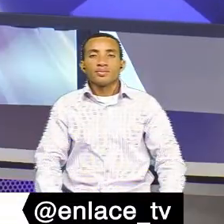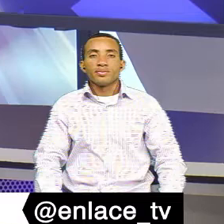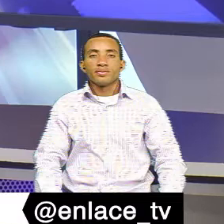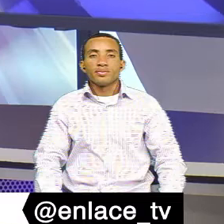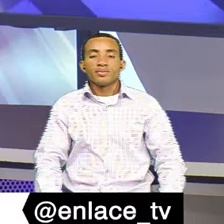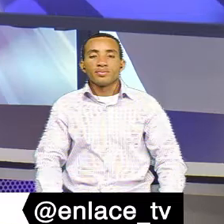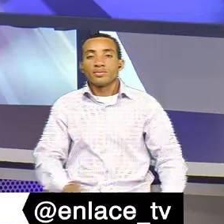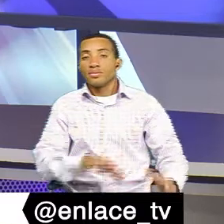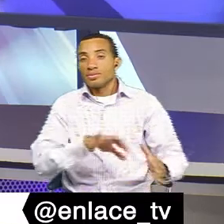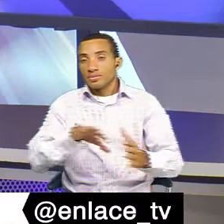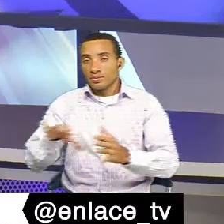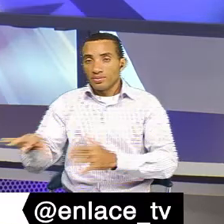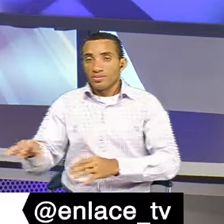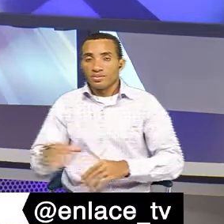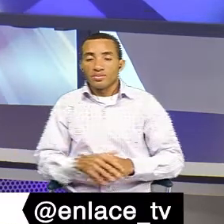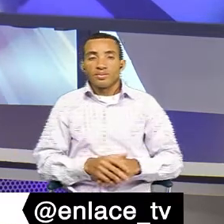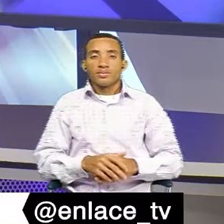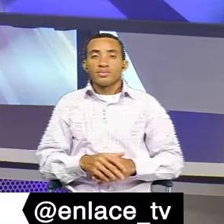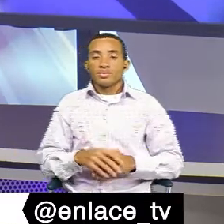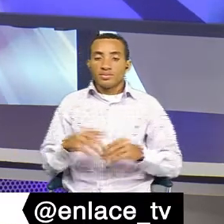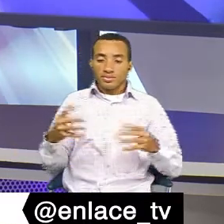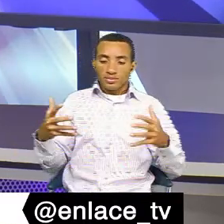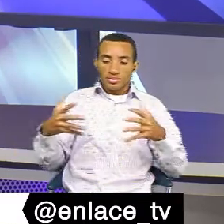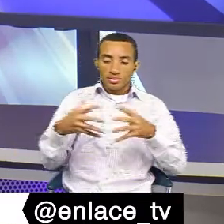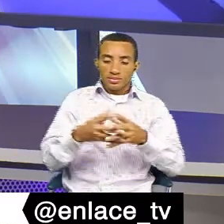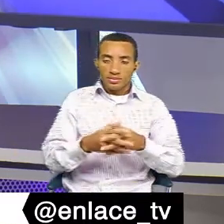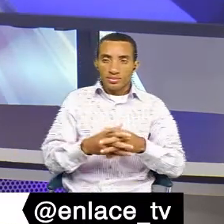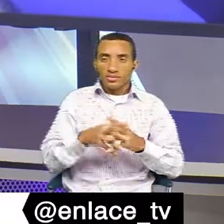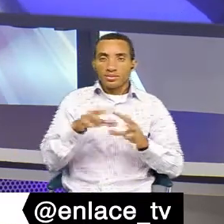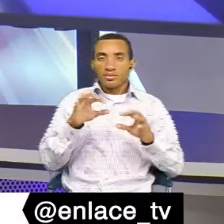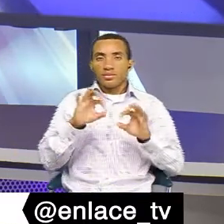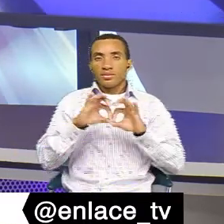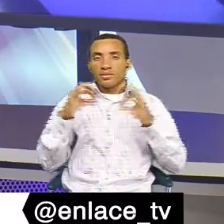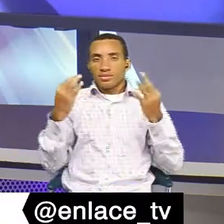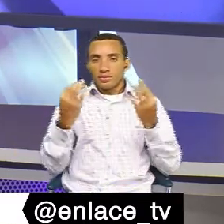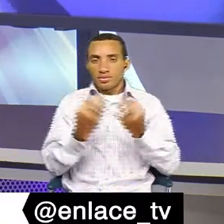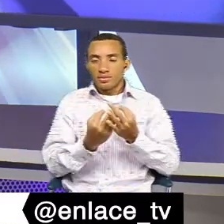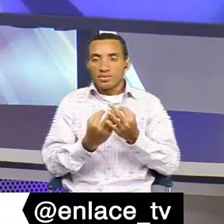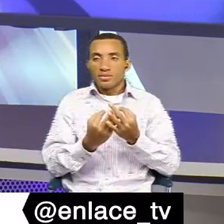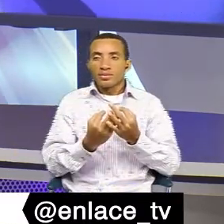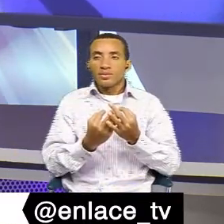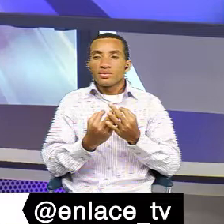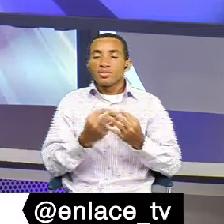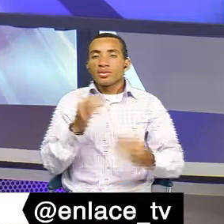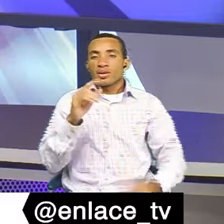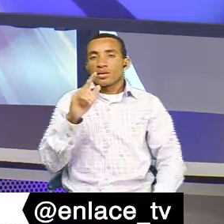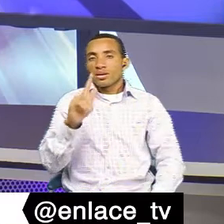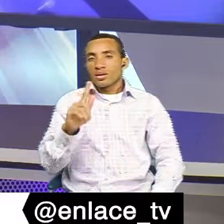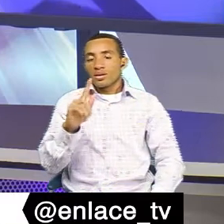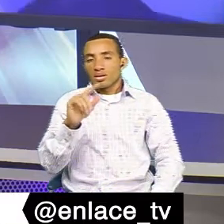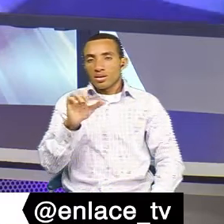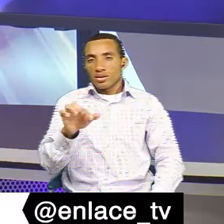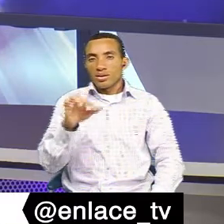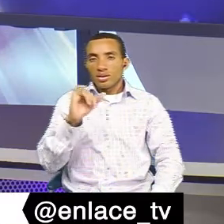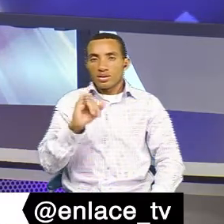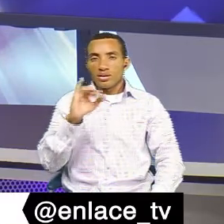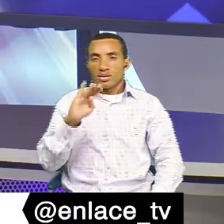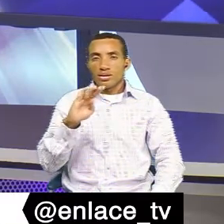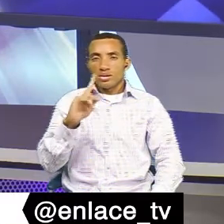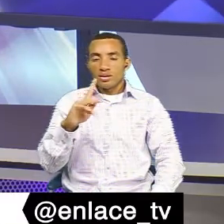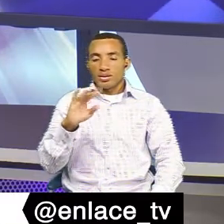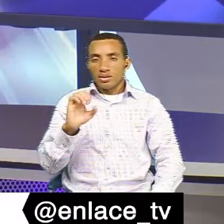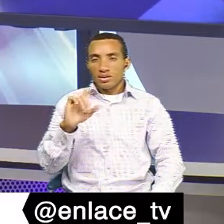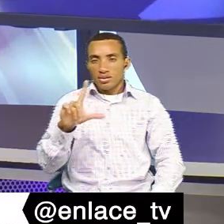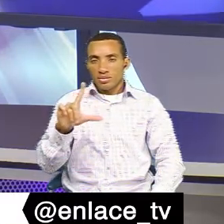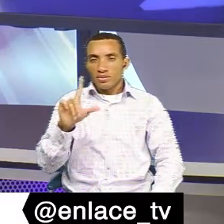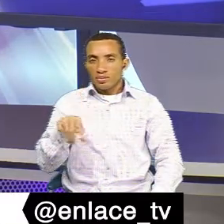Pitbull Family Club convocan a los propietarios de esta raza canina a un plantón que se va a realizar en el Parque Camilo Torres en los